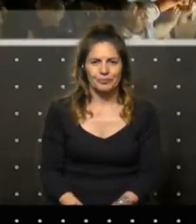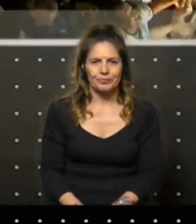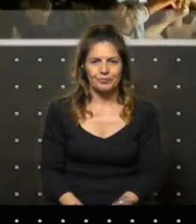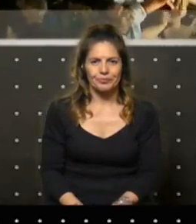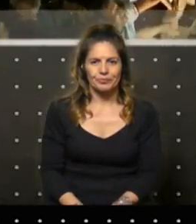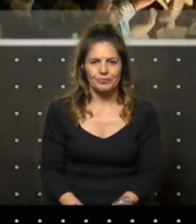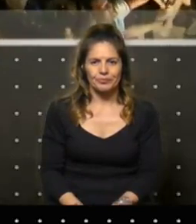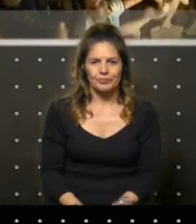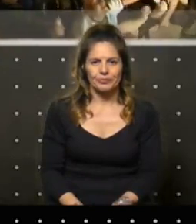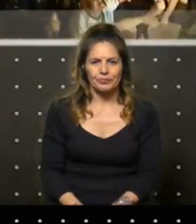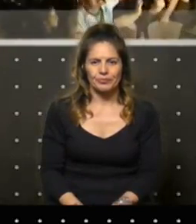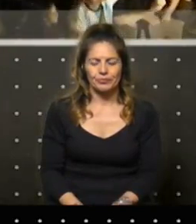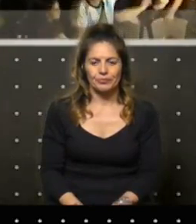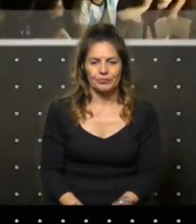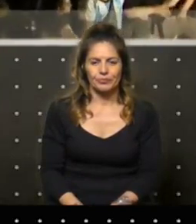presidente